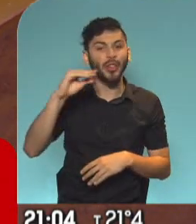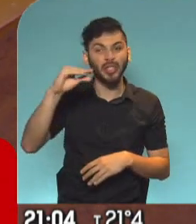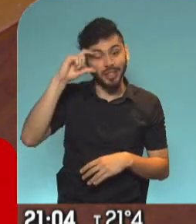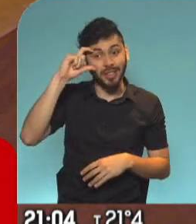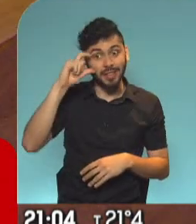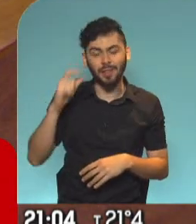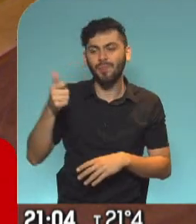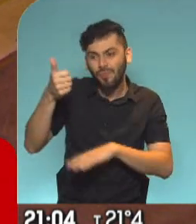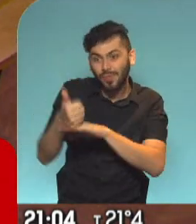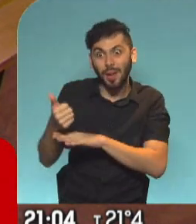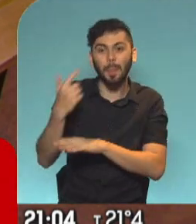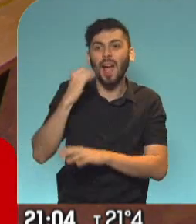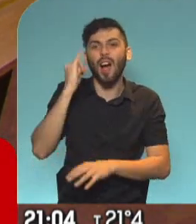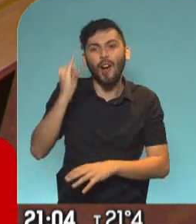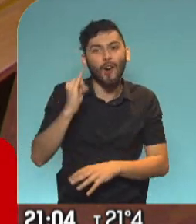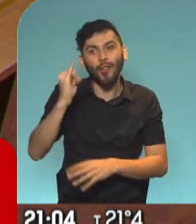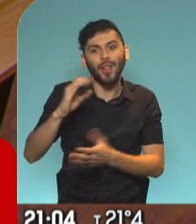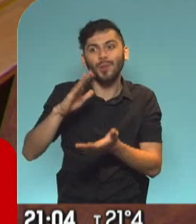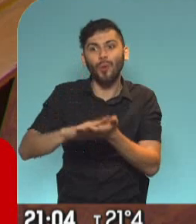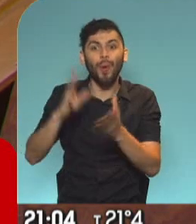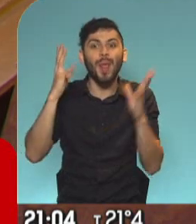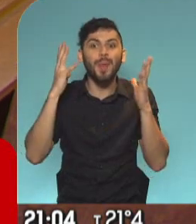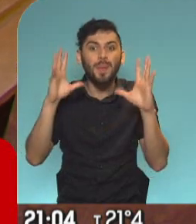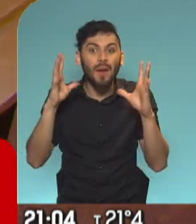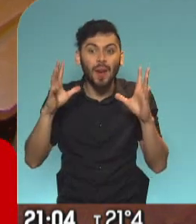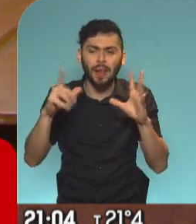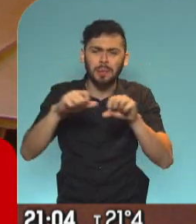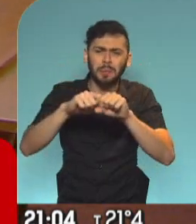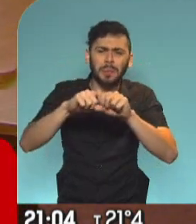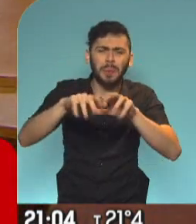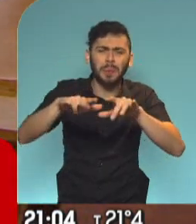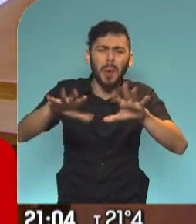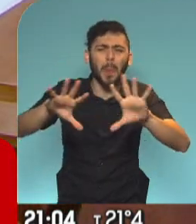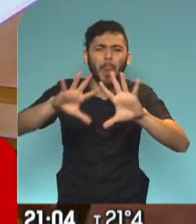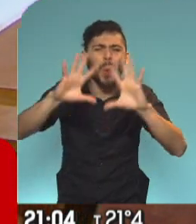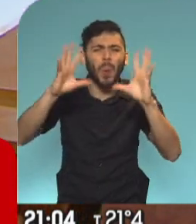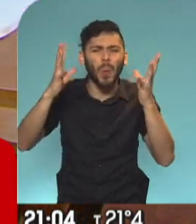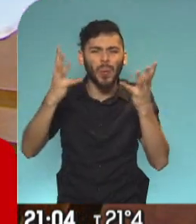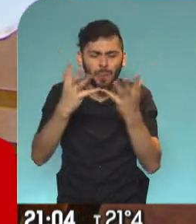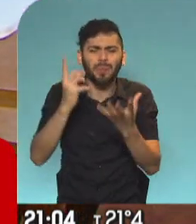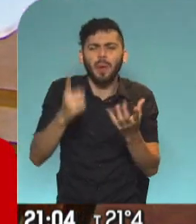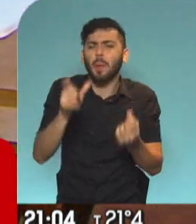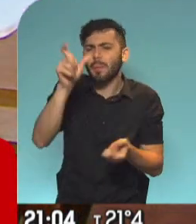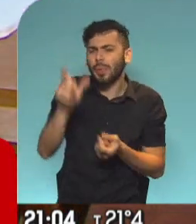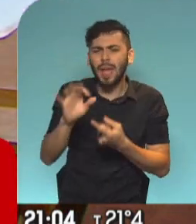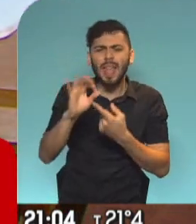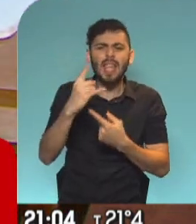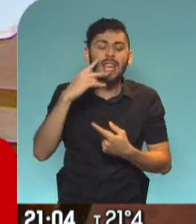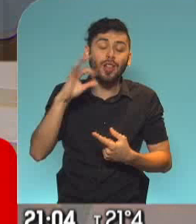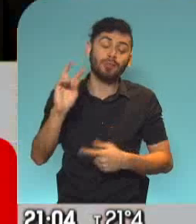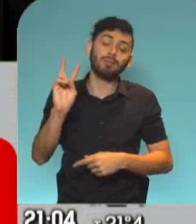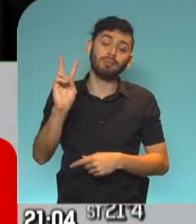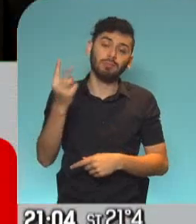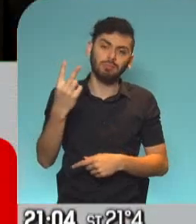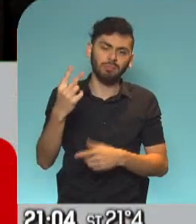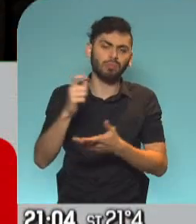para contarnos sobre esta creación que recorrió el mundo, pero sobre todo sobre este gran hombre que nos dejó y dejó una obra inmensa. Un